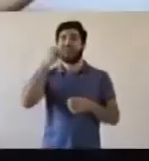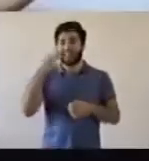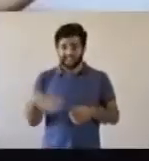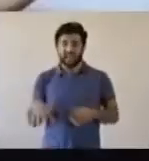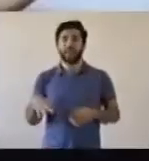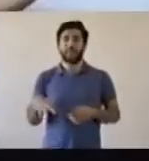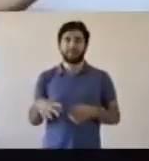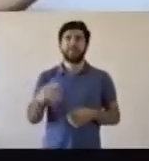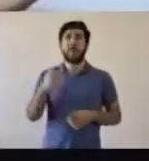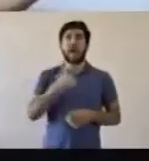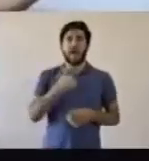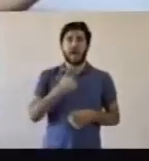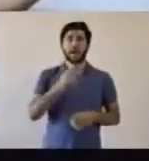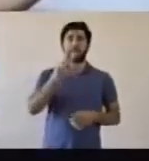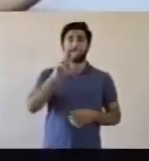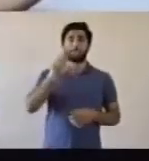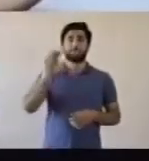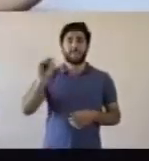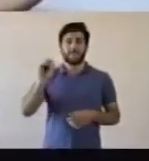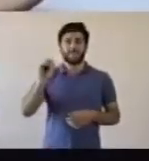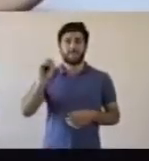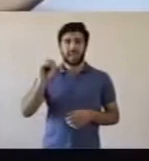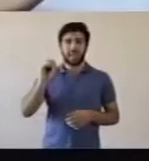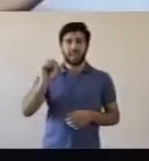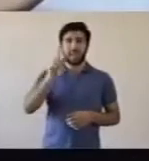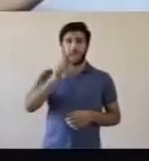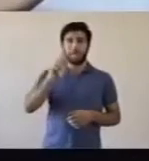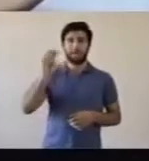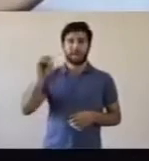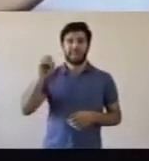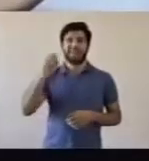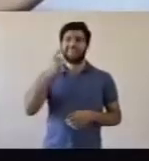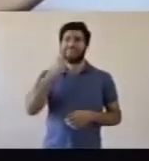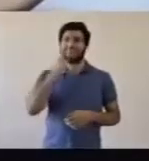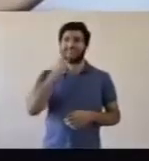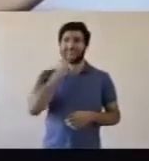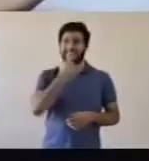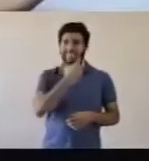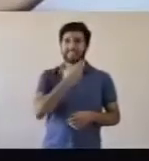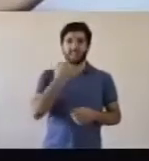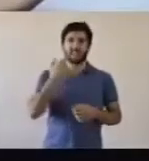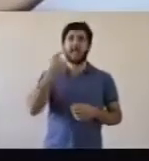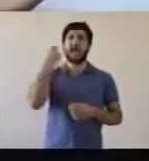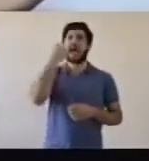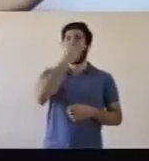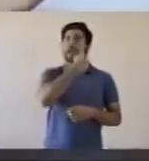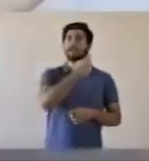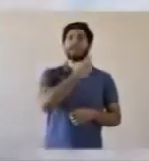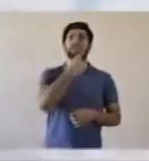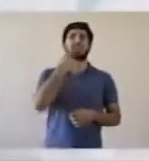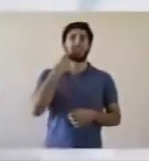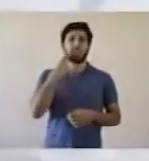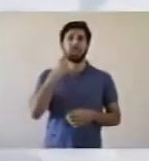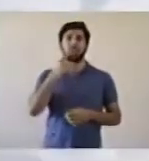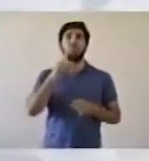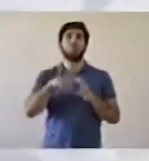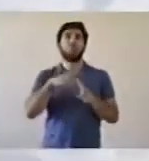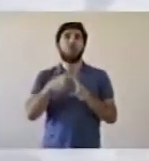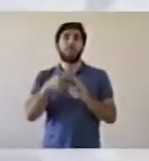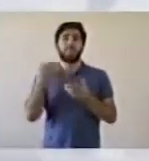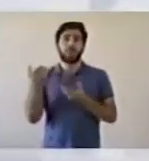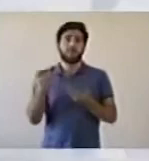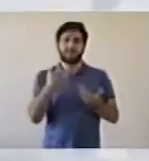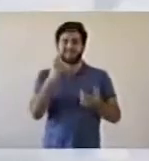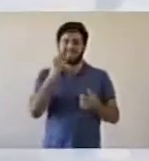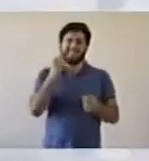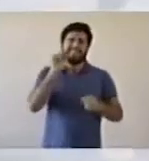Hay 20 dientes primarios, 10 arriba y 10 abajo. Es normal que cuando empiezan a aparecer, los bebés se irriten o